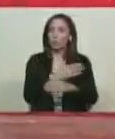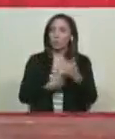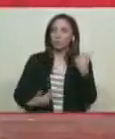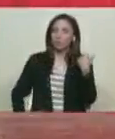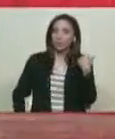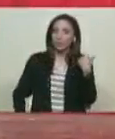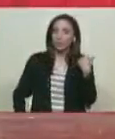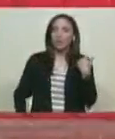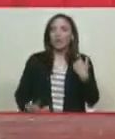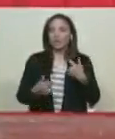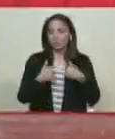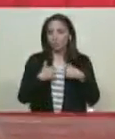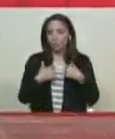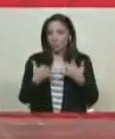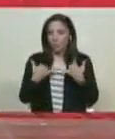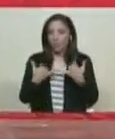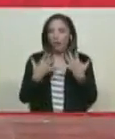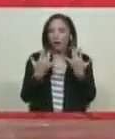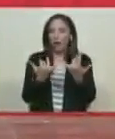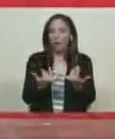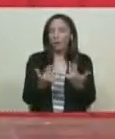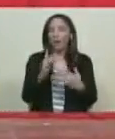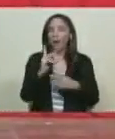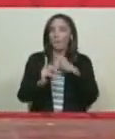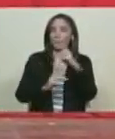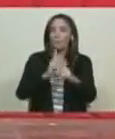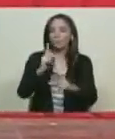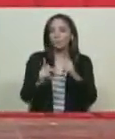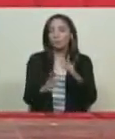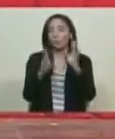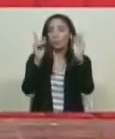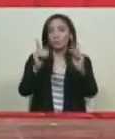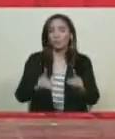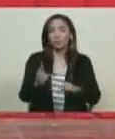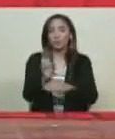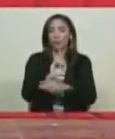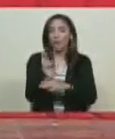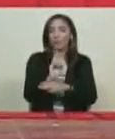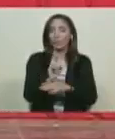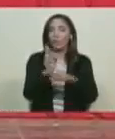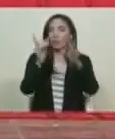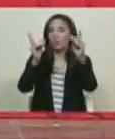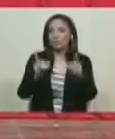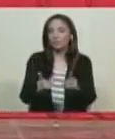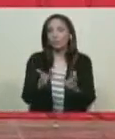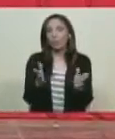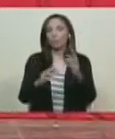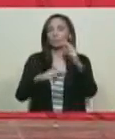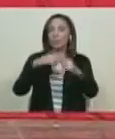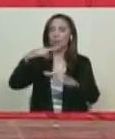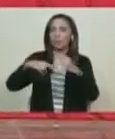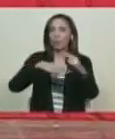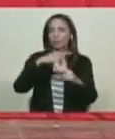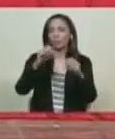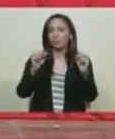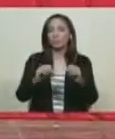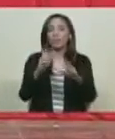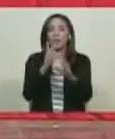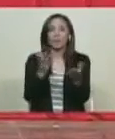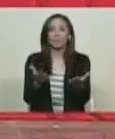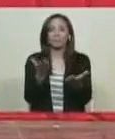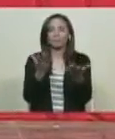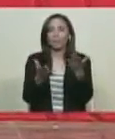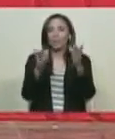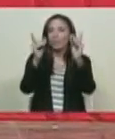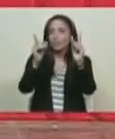hablado. Hay un proceso de decisión de las fuerzas bolivarianas, revolucionarias, democráticas, patrióticas